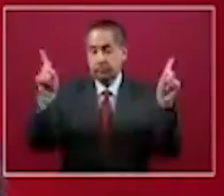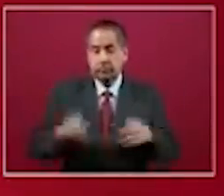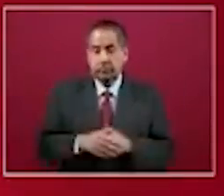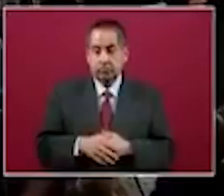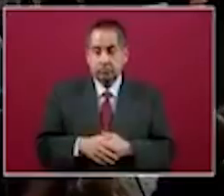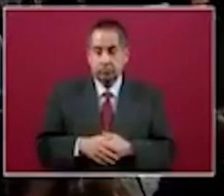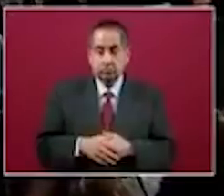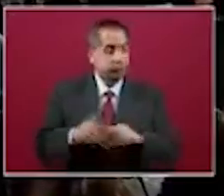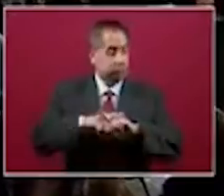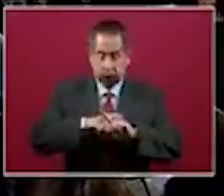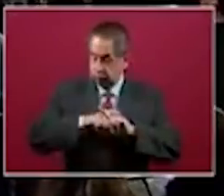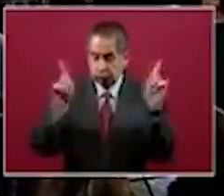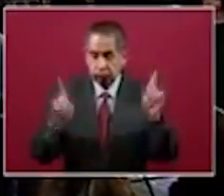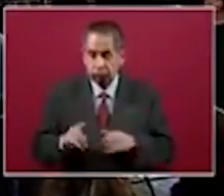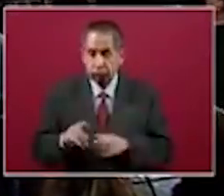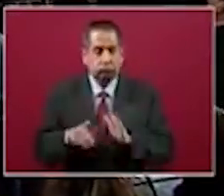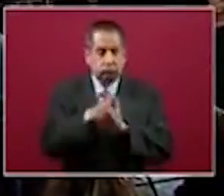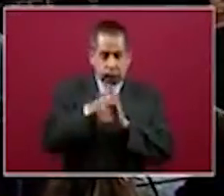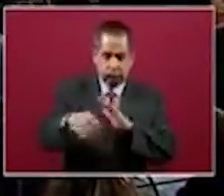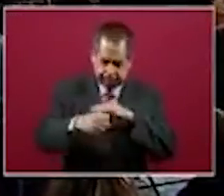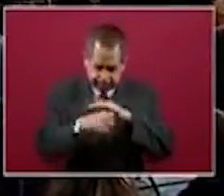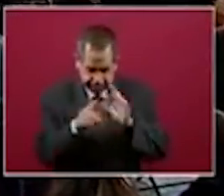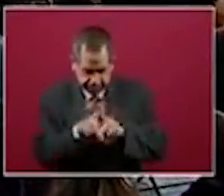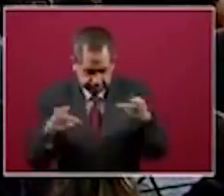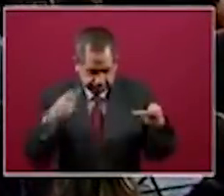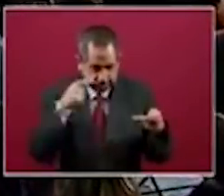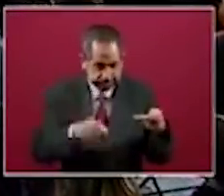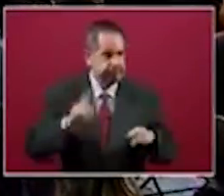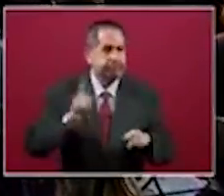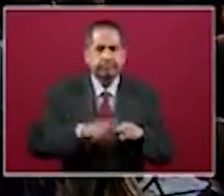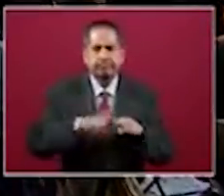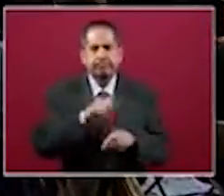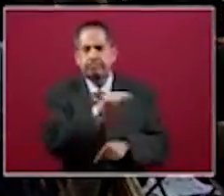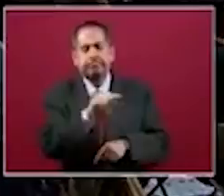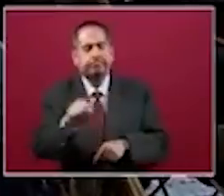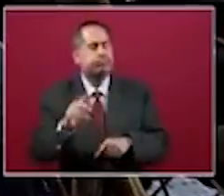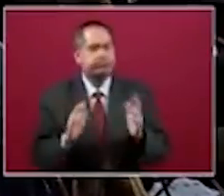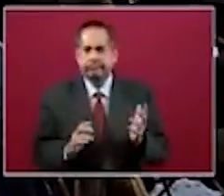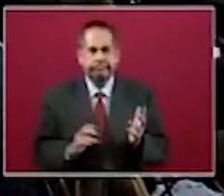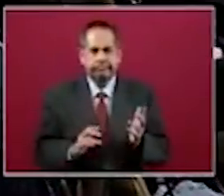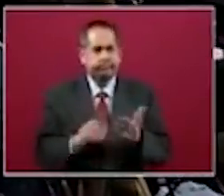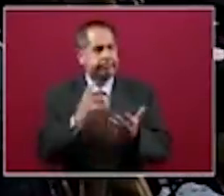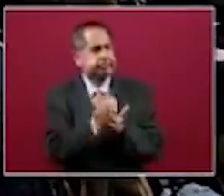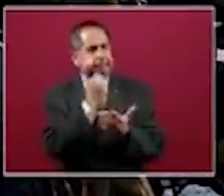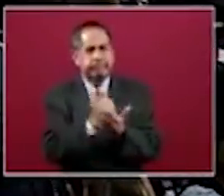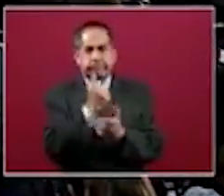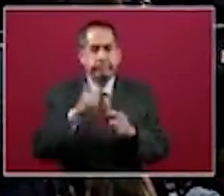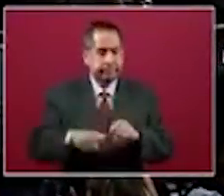Madero se enteraba por la prensa de quién había resultado